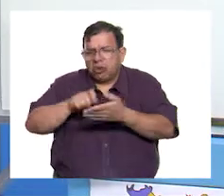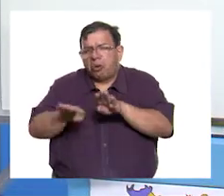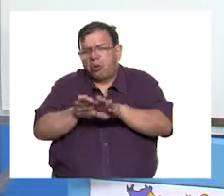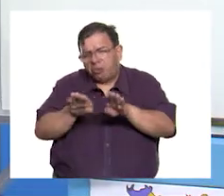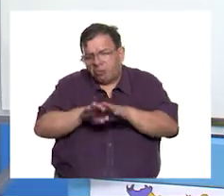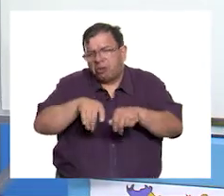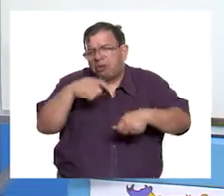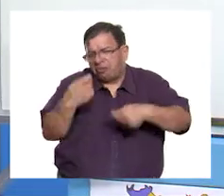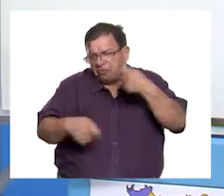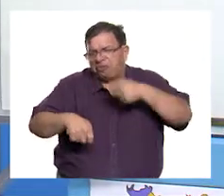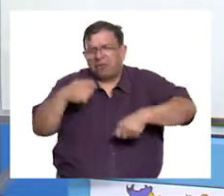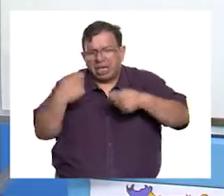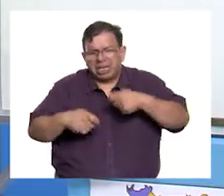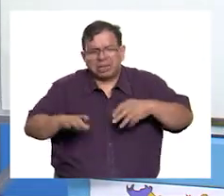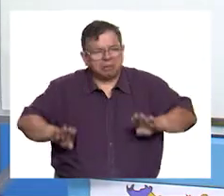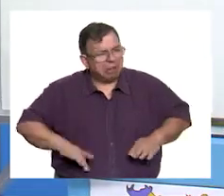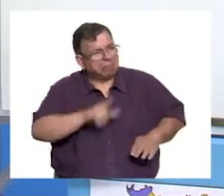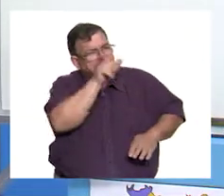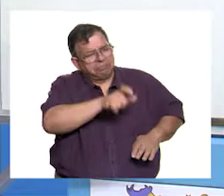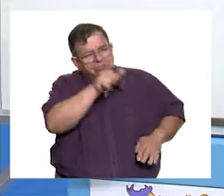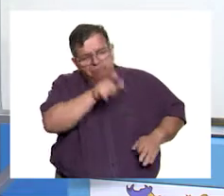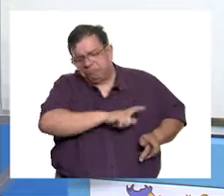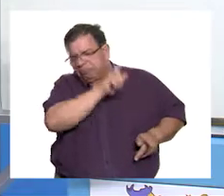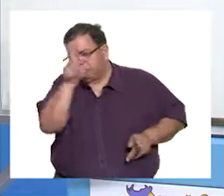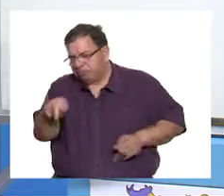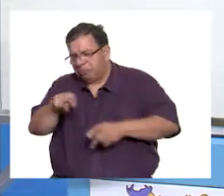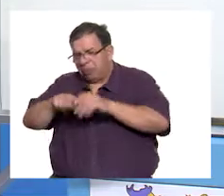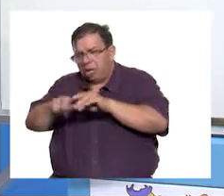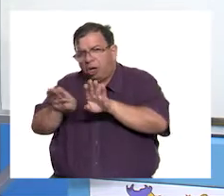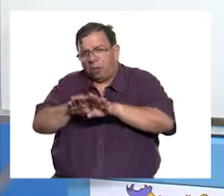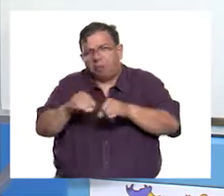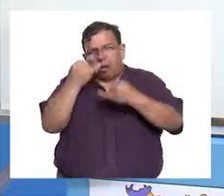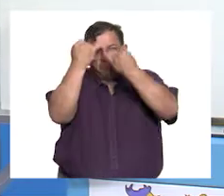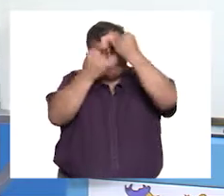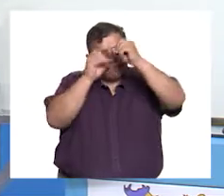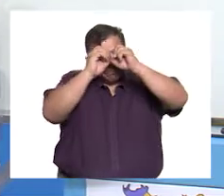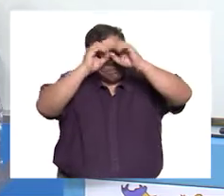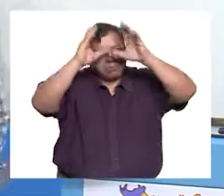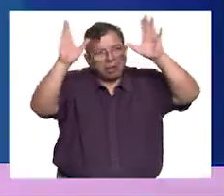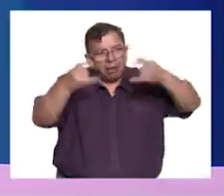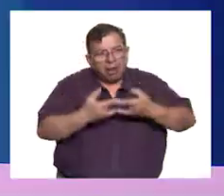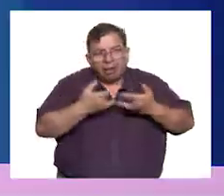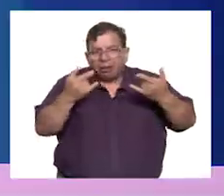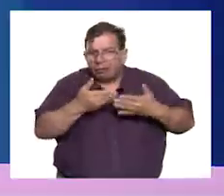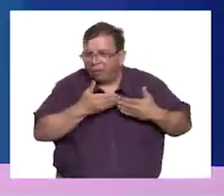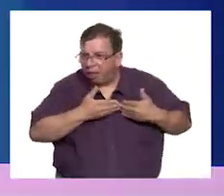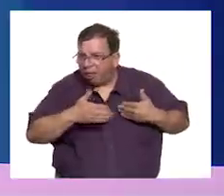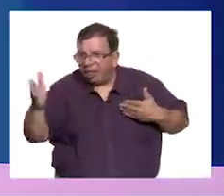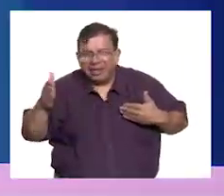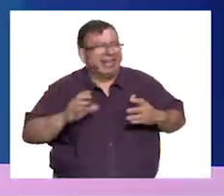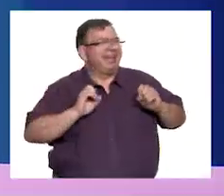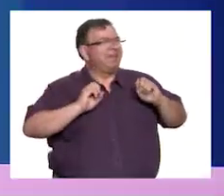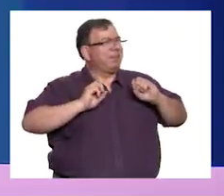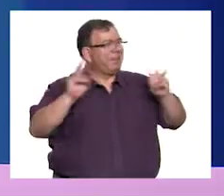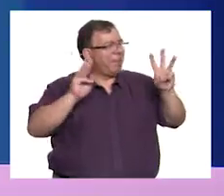y las características de los personajes y, sobre todo, para imaginar la trama. ¡Guau! ¡Qué